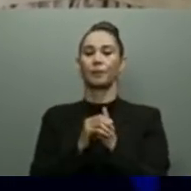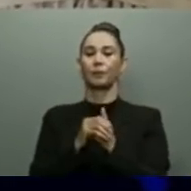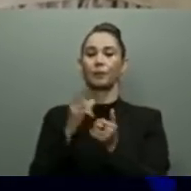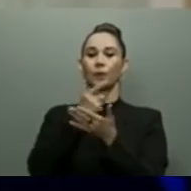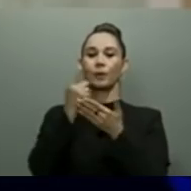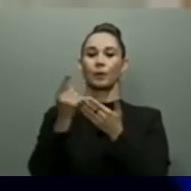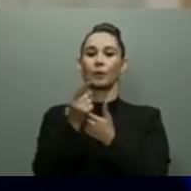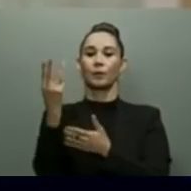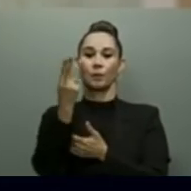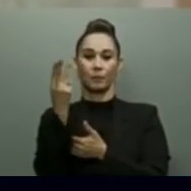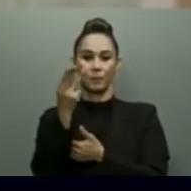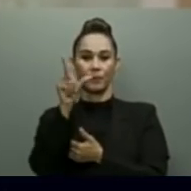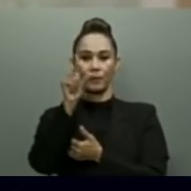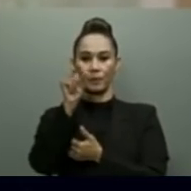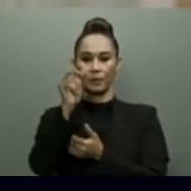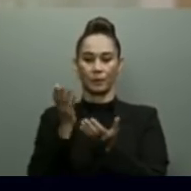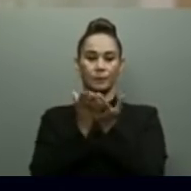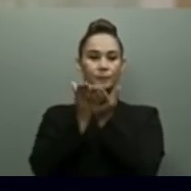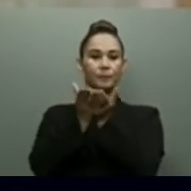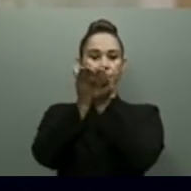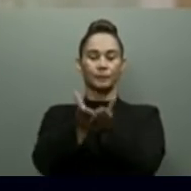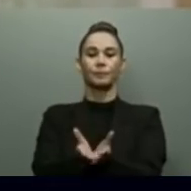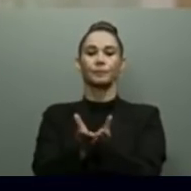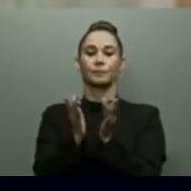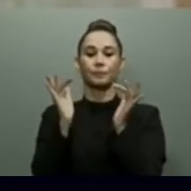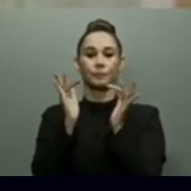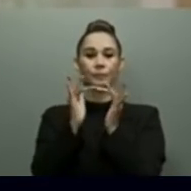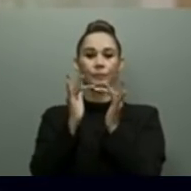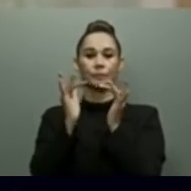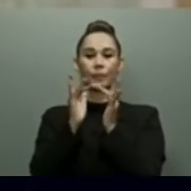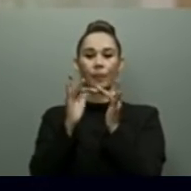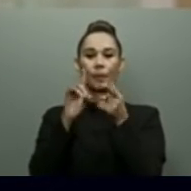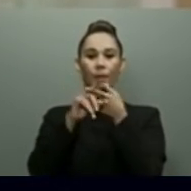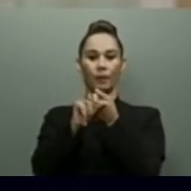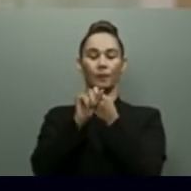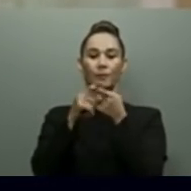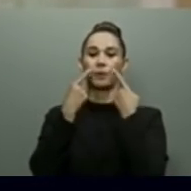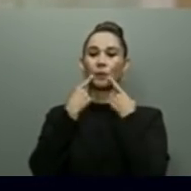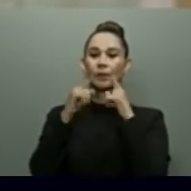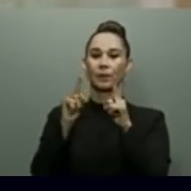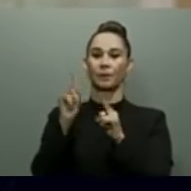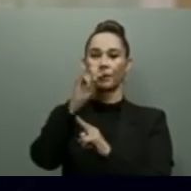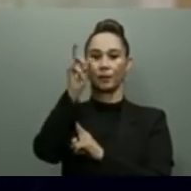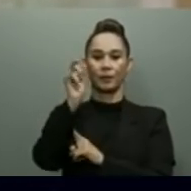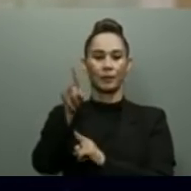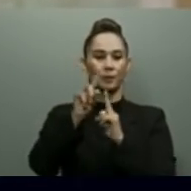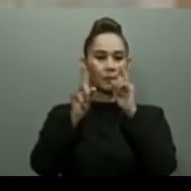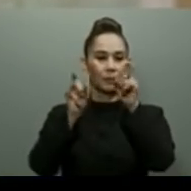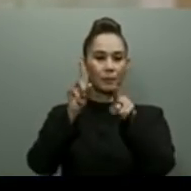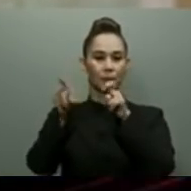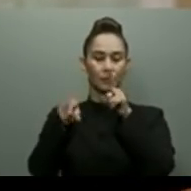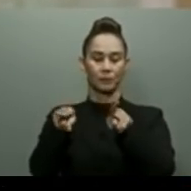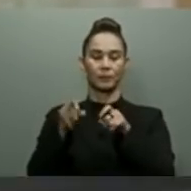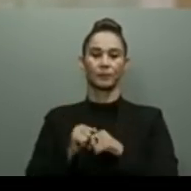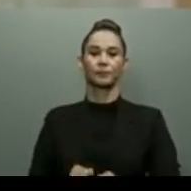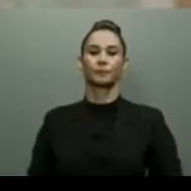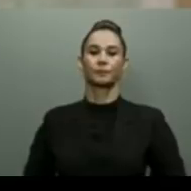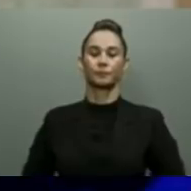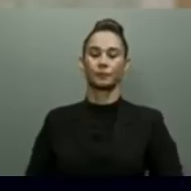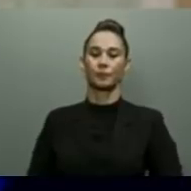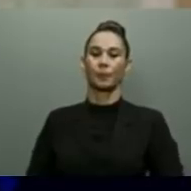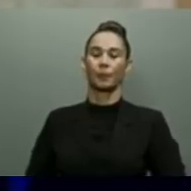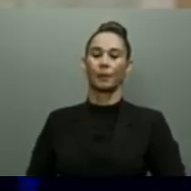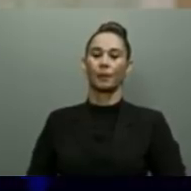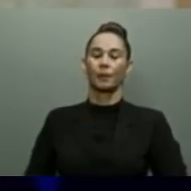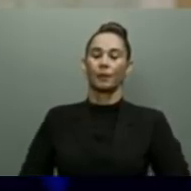el próximo miércoles 20 de octubre. Toca el turno ahora a nuestros amigos de la prensa si tienen alguna pregunta con relación a